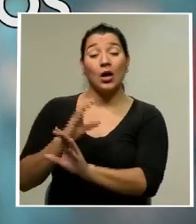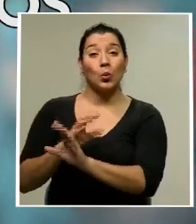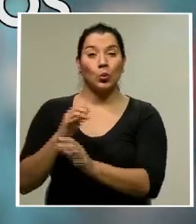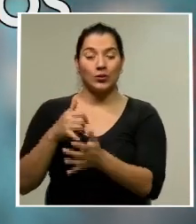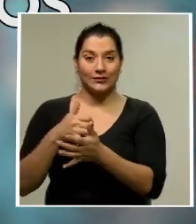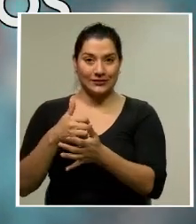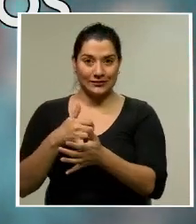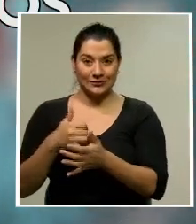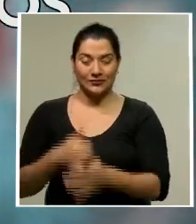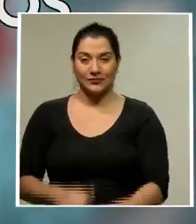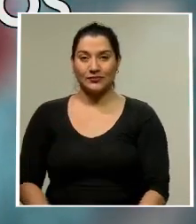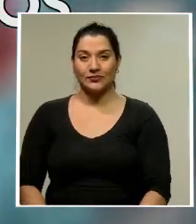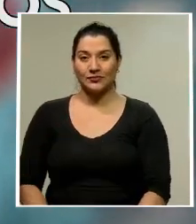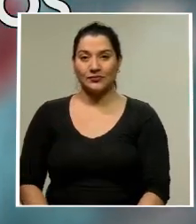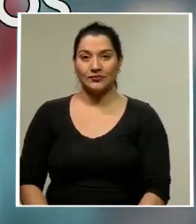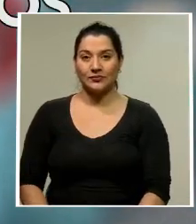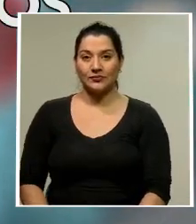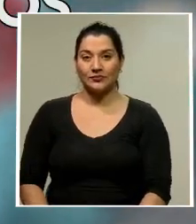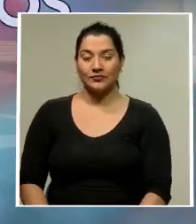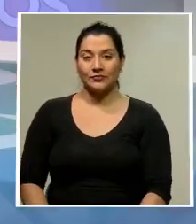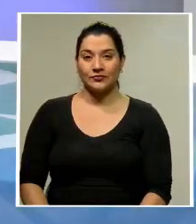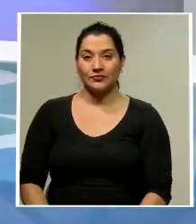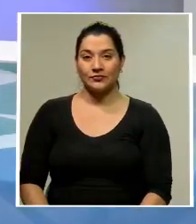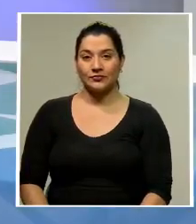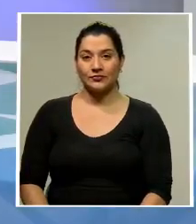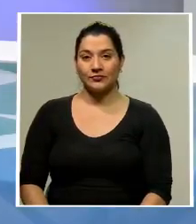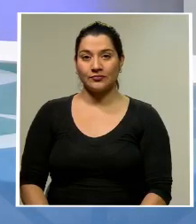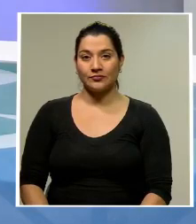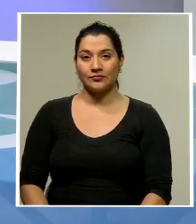de cuidados intensivos.